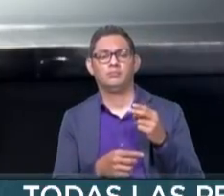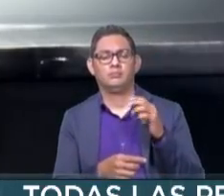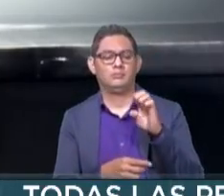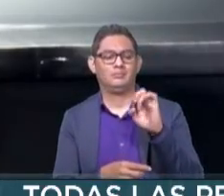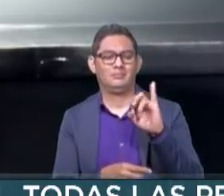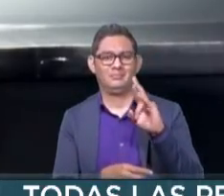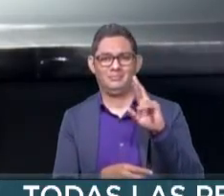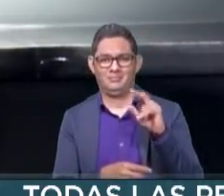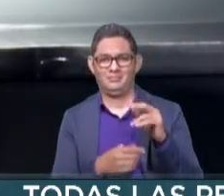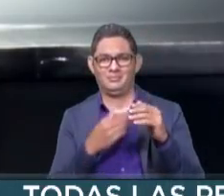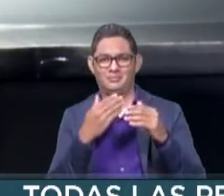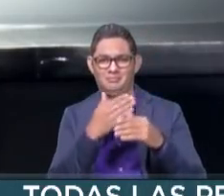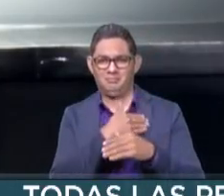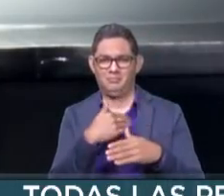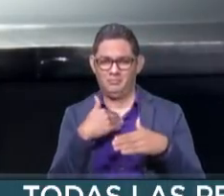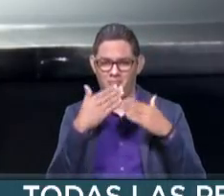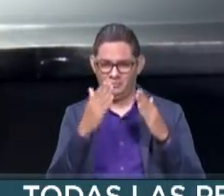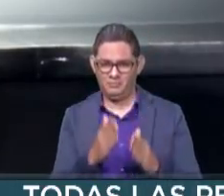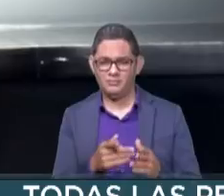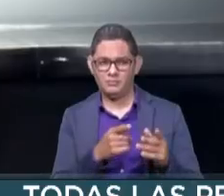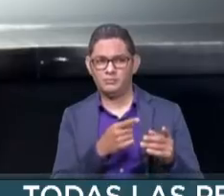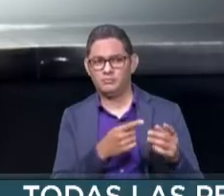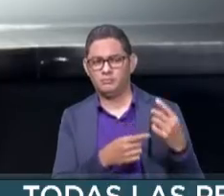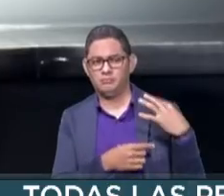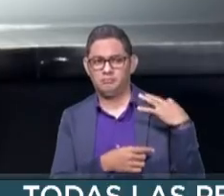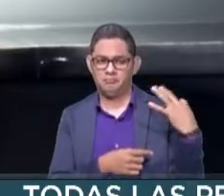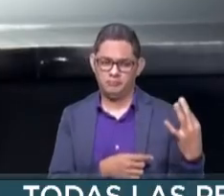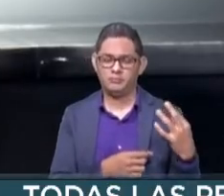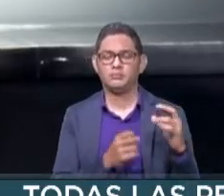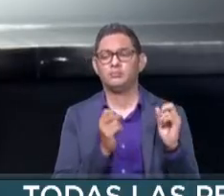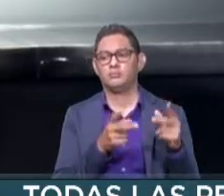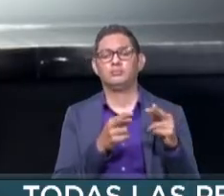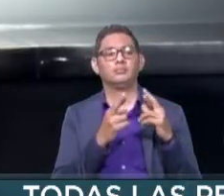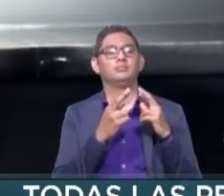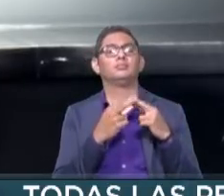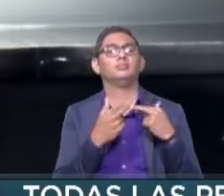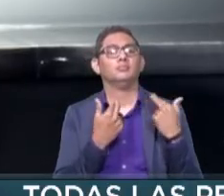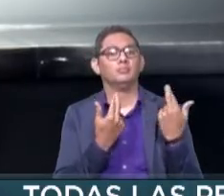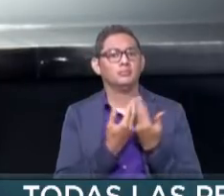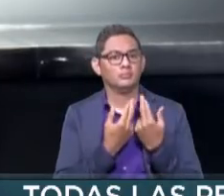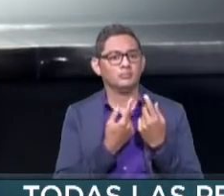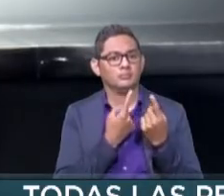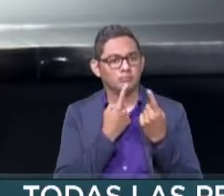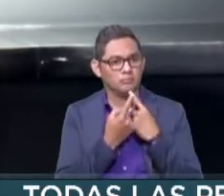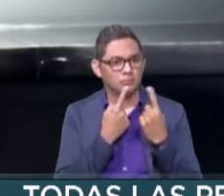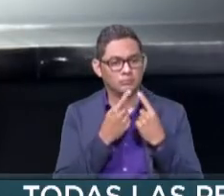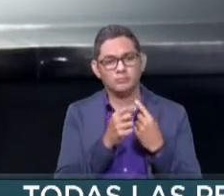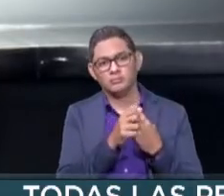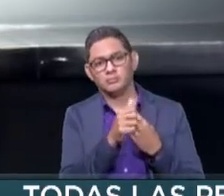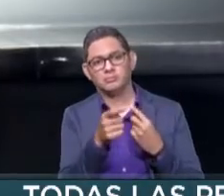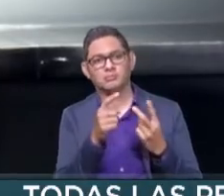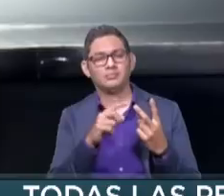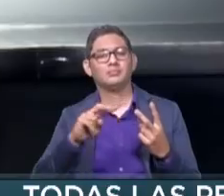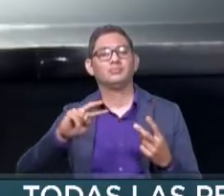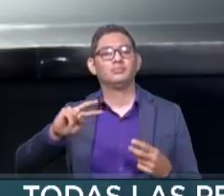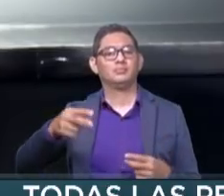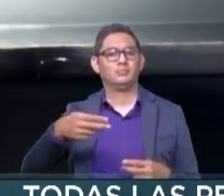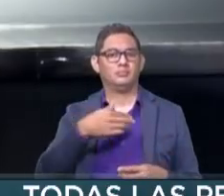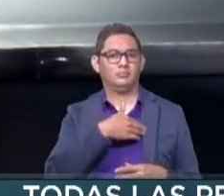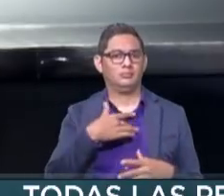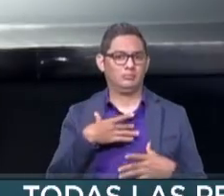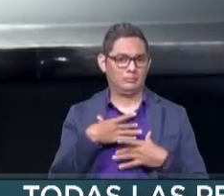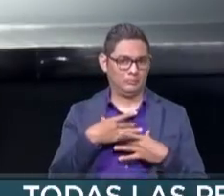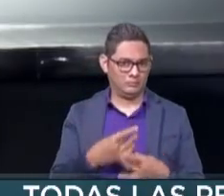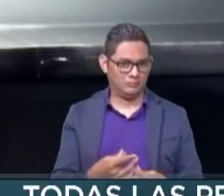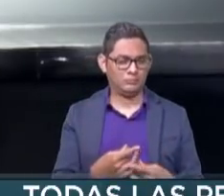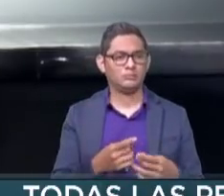consejera, y tuvimos una reunión con la doctora Ruiz, con la doctora Ivette Berrío, viceministra de Salud, y